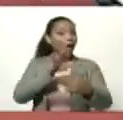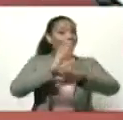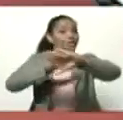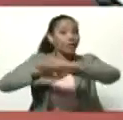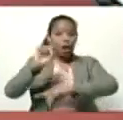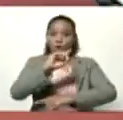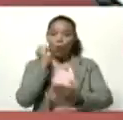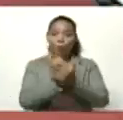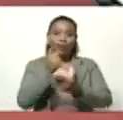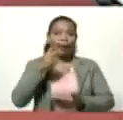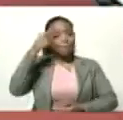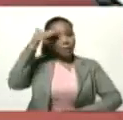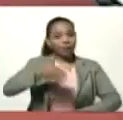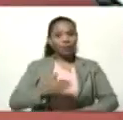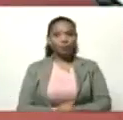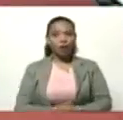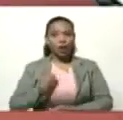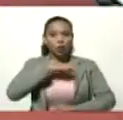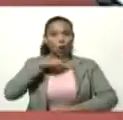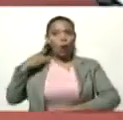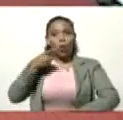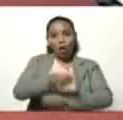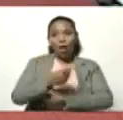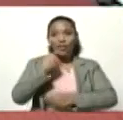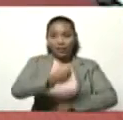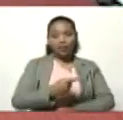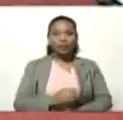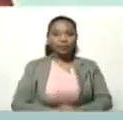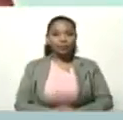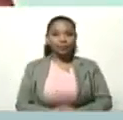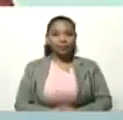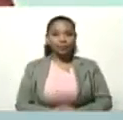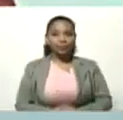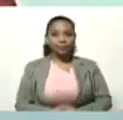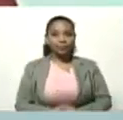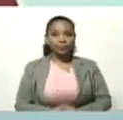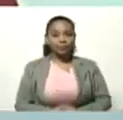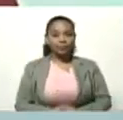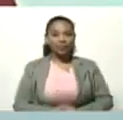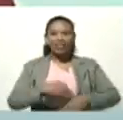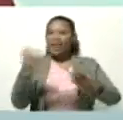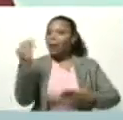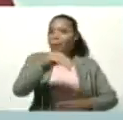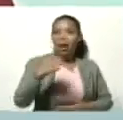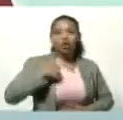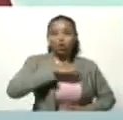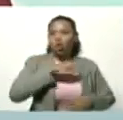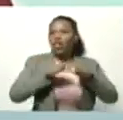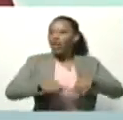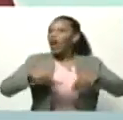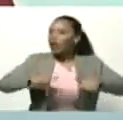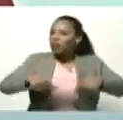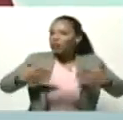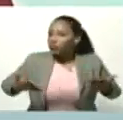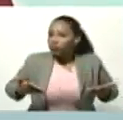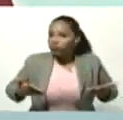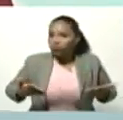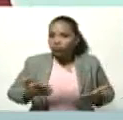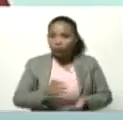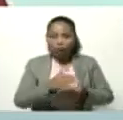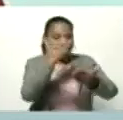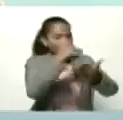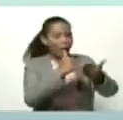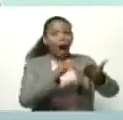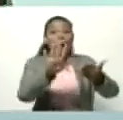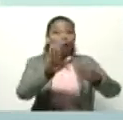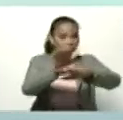soldado. Y nosotros estamos obligados a decirlo. ¿Qué más nos queda a nosotros aquí de la...? Ah,